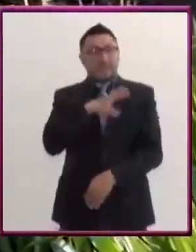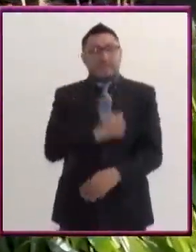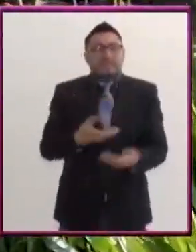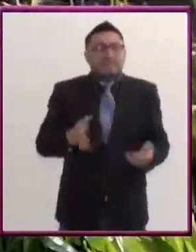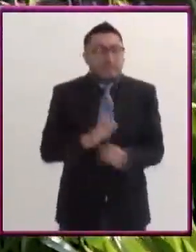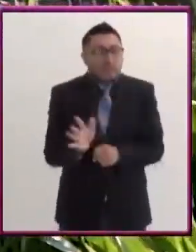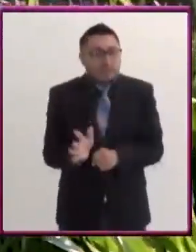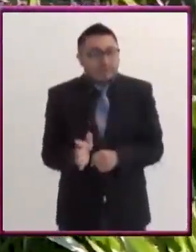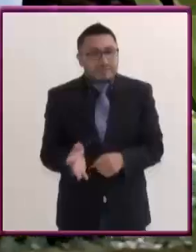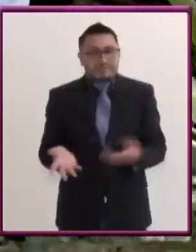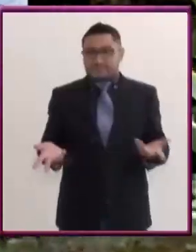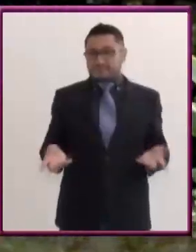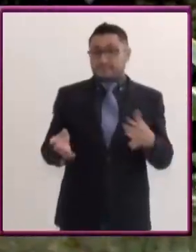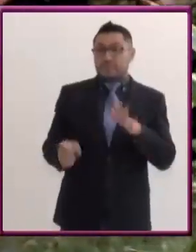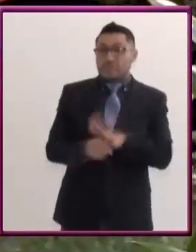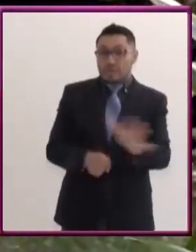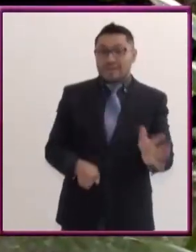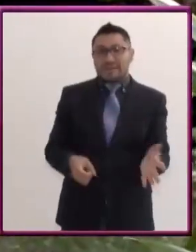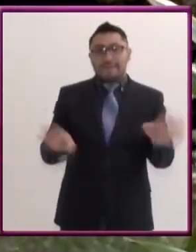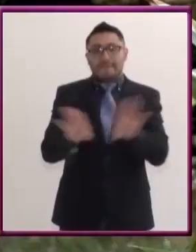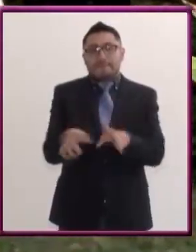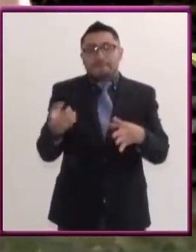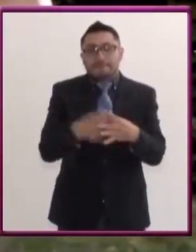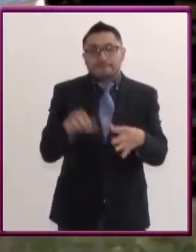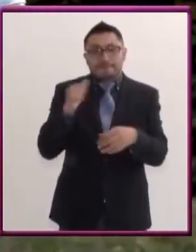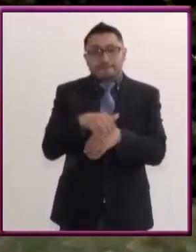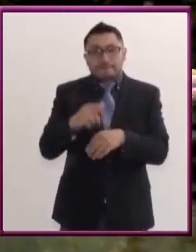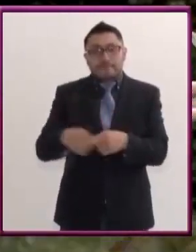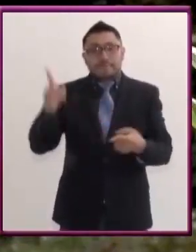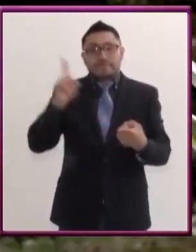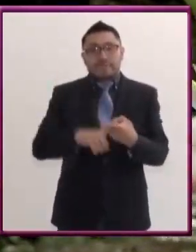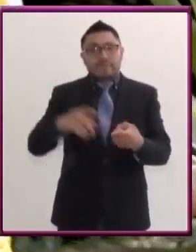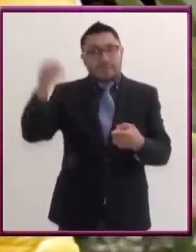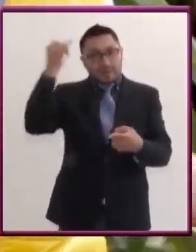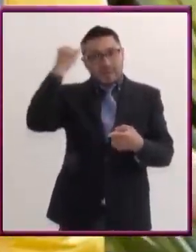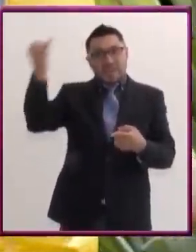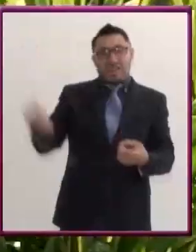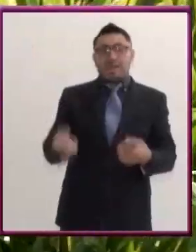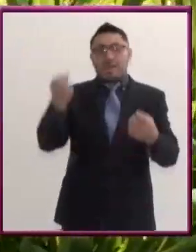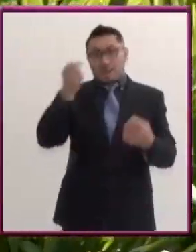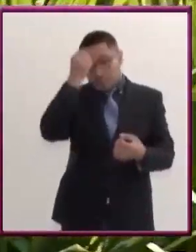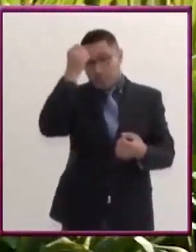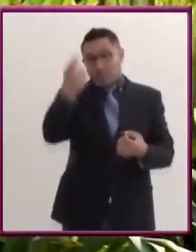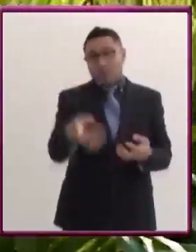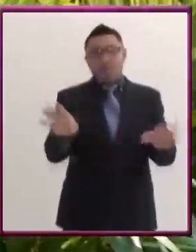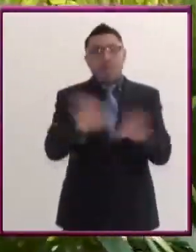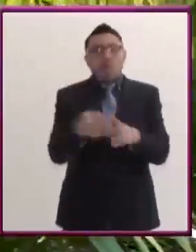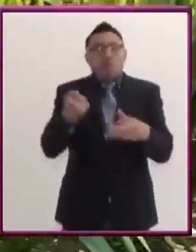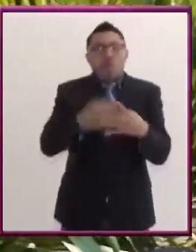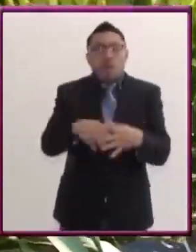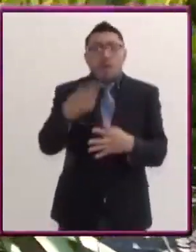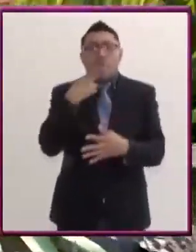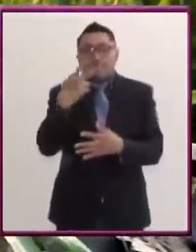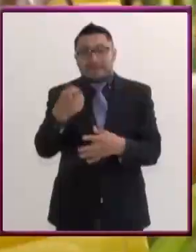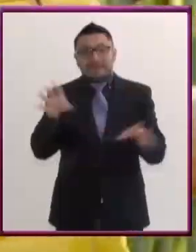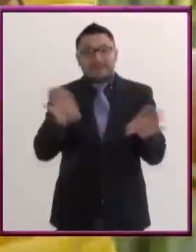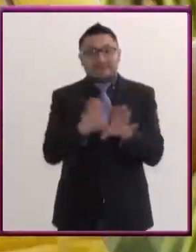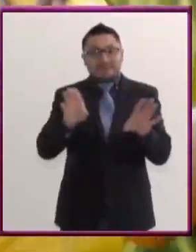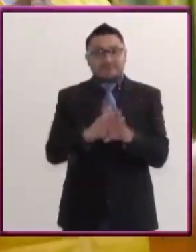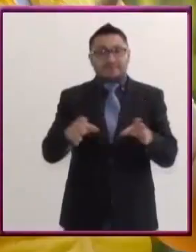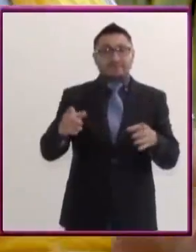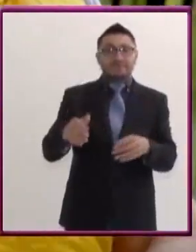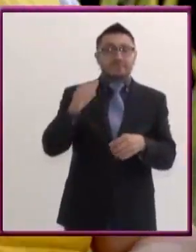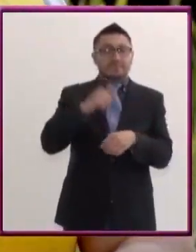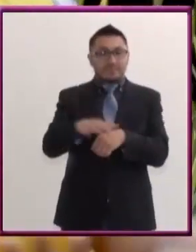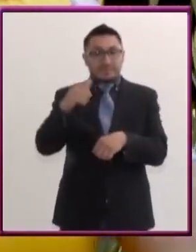tan clara? ¿Cuál? Pues cómo surgió el número. ¿A quién se le ocurrió inventarlo o cómo empezaron a usarlo? Es decir, ¿cómo se